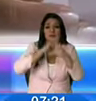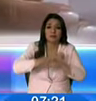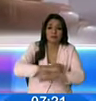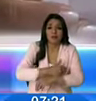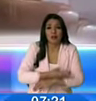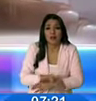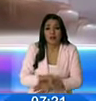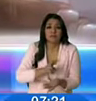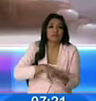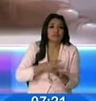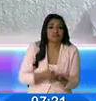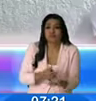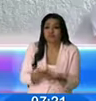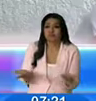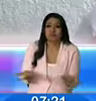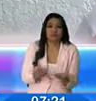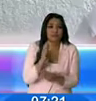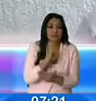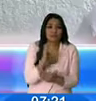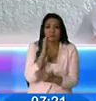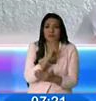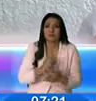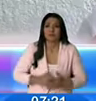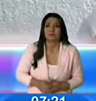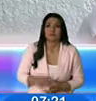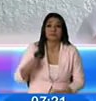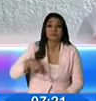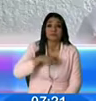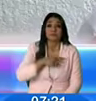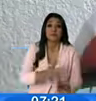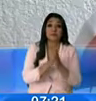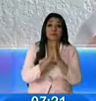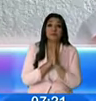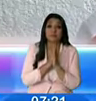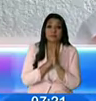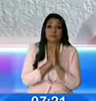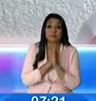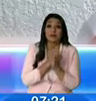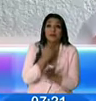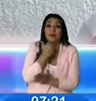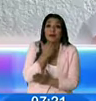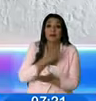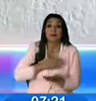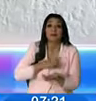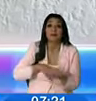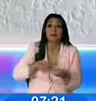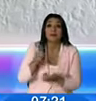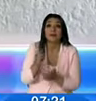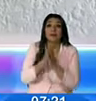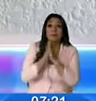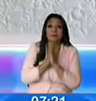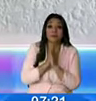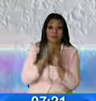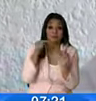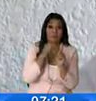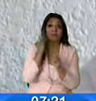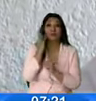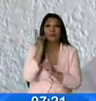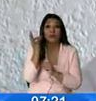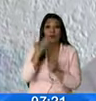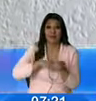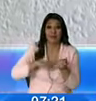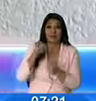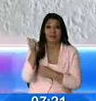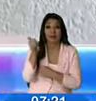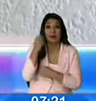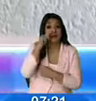noticia alguna de dónde estaban. Que exigíamos saber algo de mi hermano. La hermana de Katy, ahogando el sentimiento y